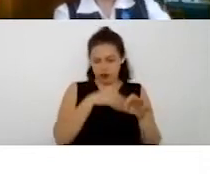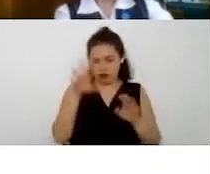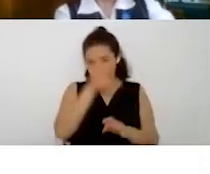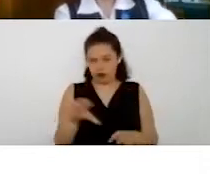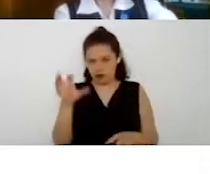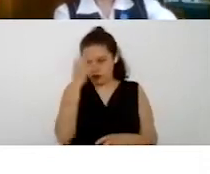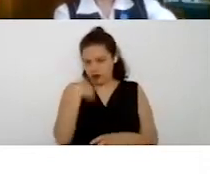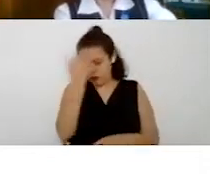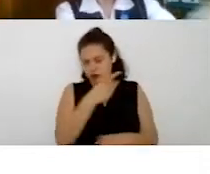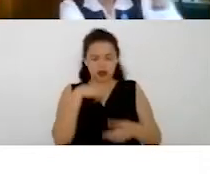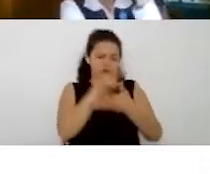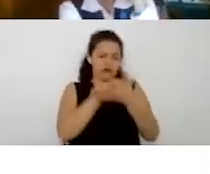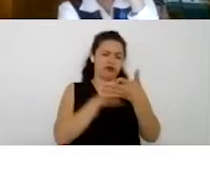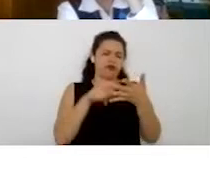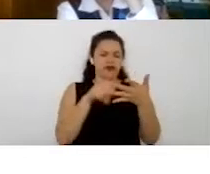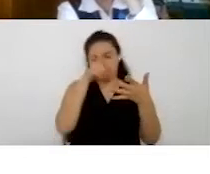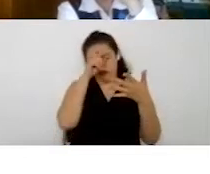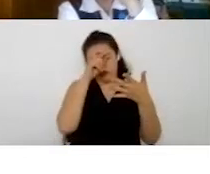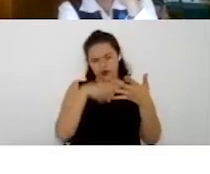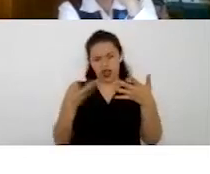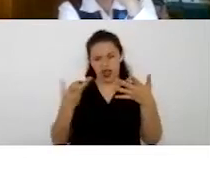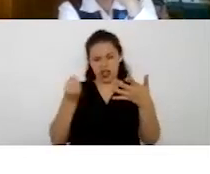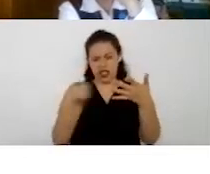mi inspección me percato de que hay una posible hemorragia interna?